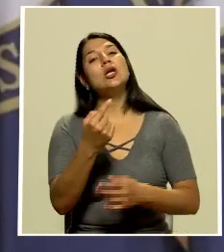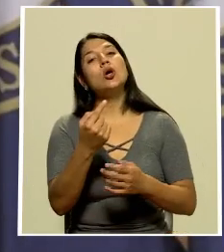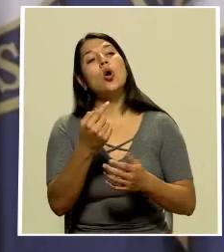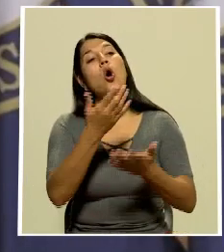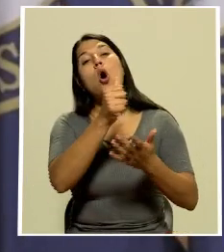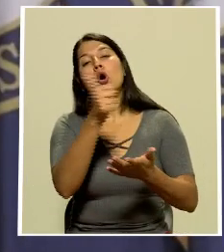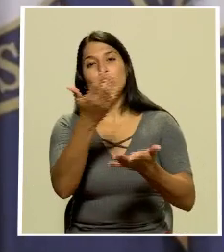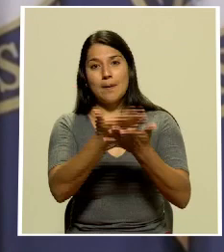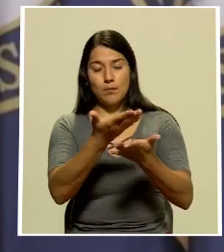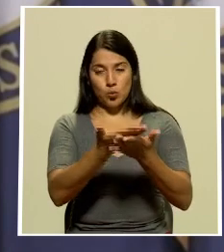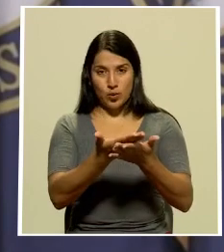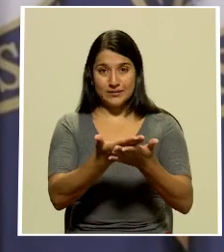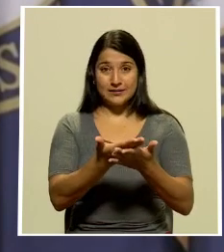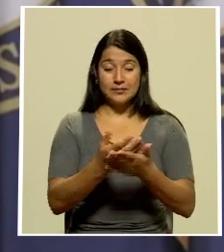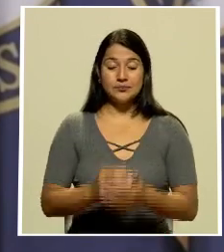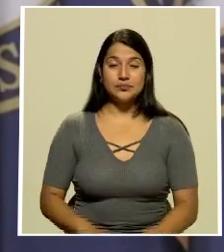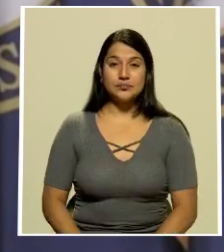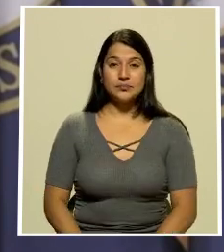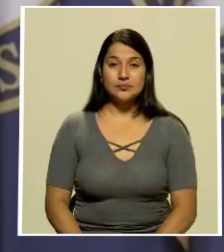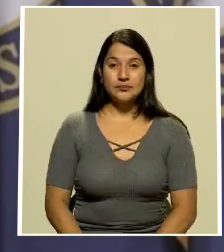para las aerolíneas, como prefiere Trump.